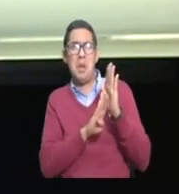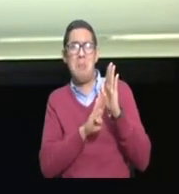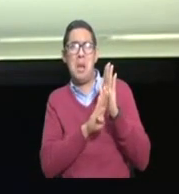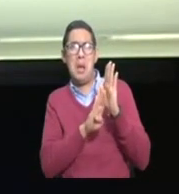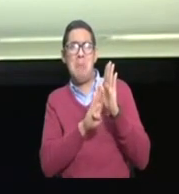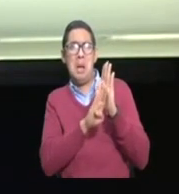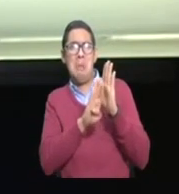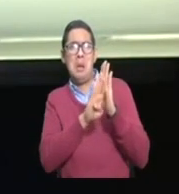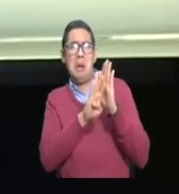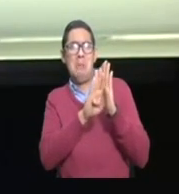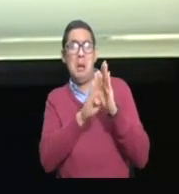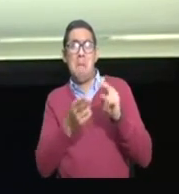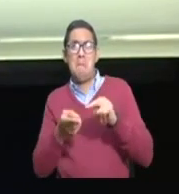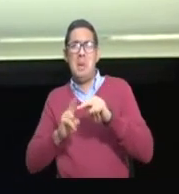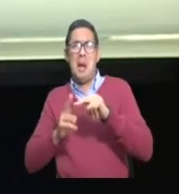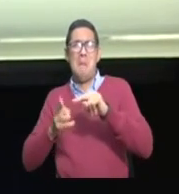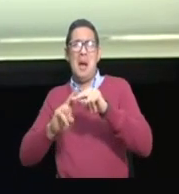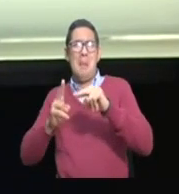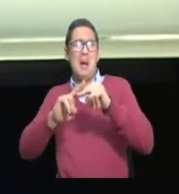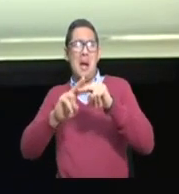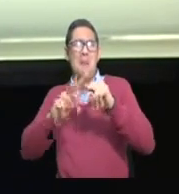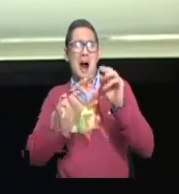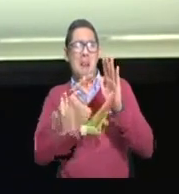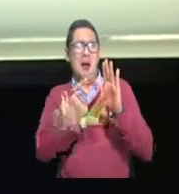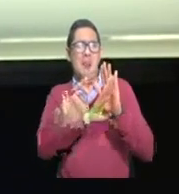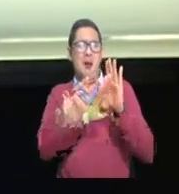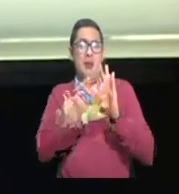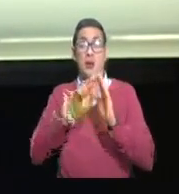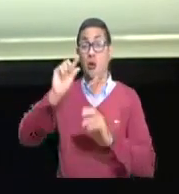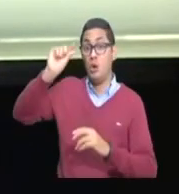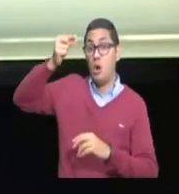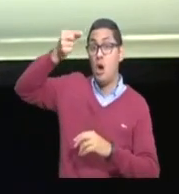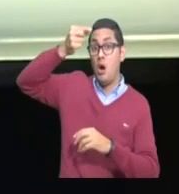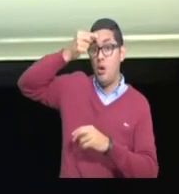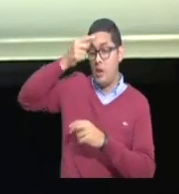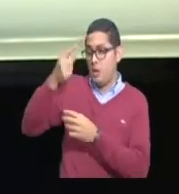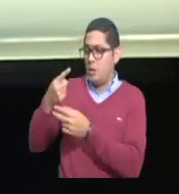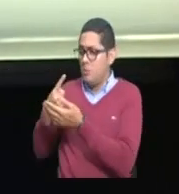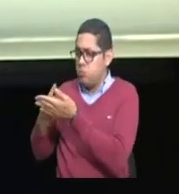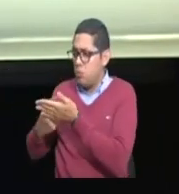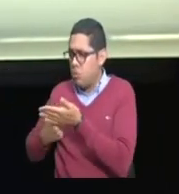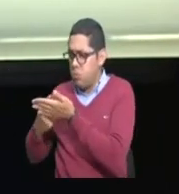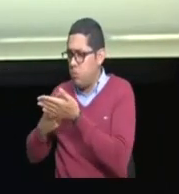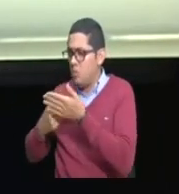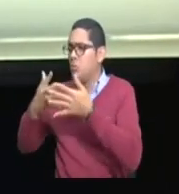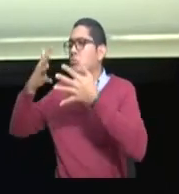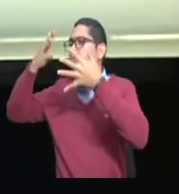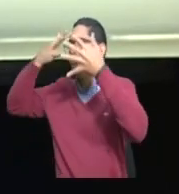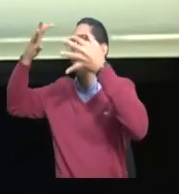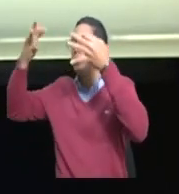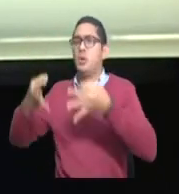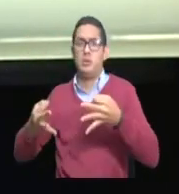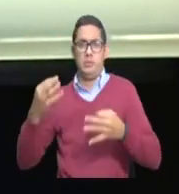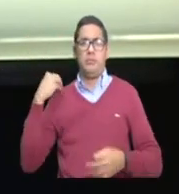los nuevos casos positivos, el gobierno nacional ha decidido